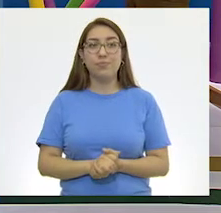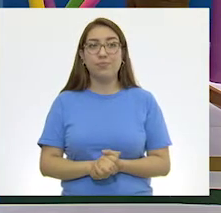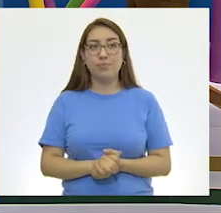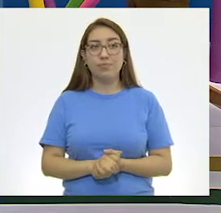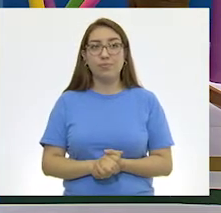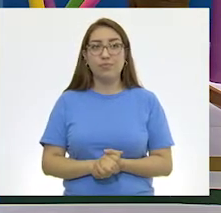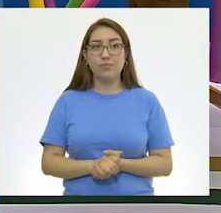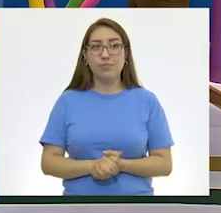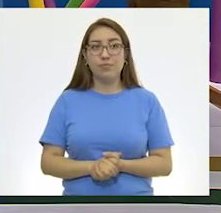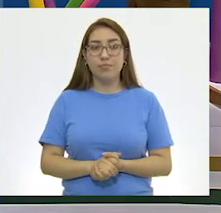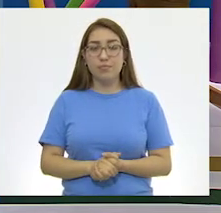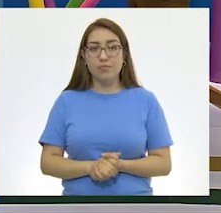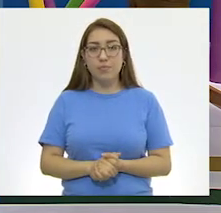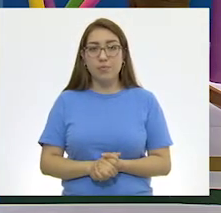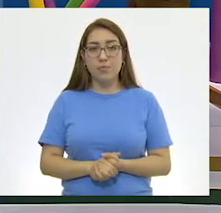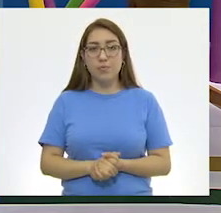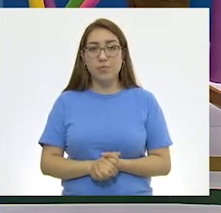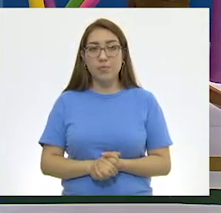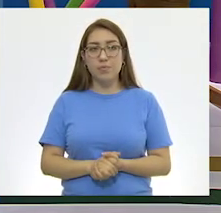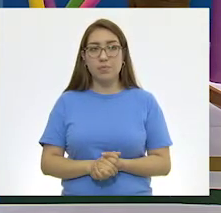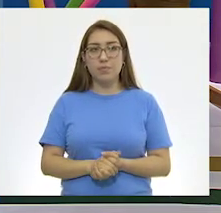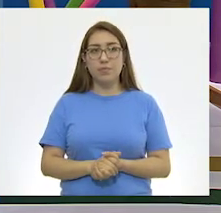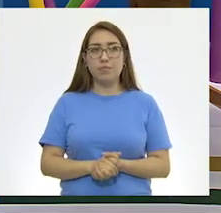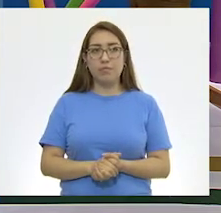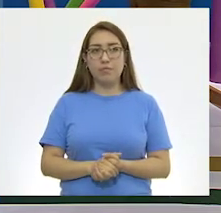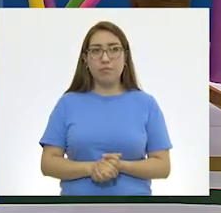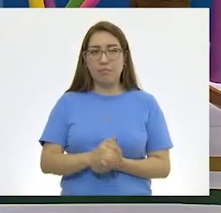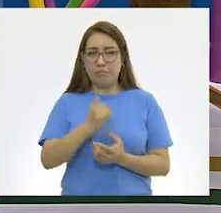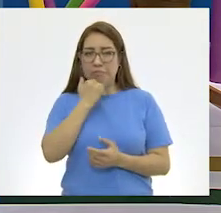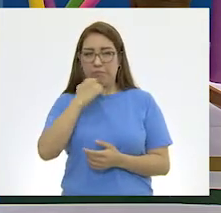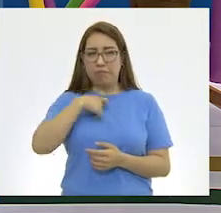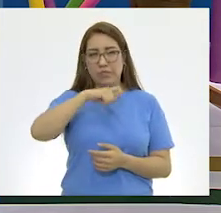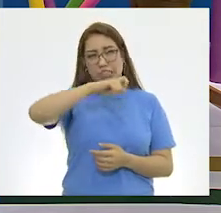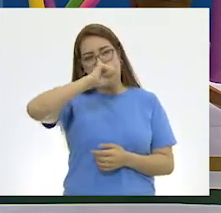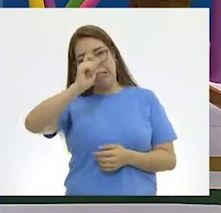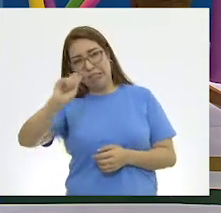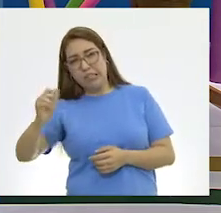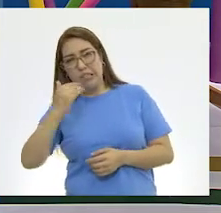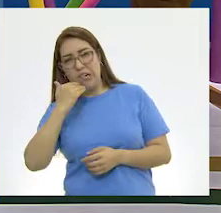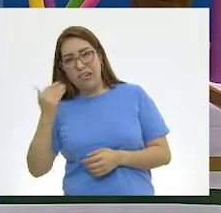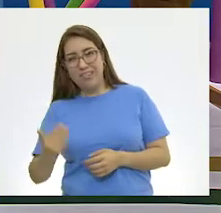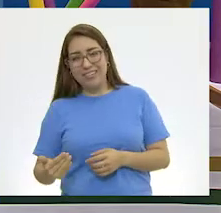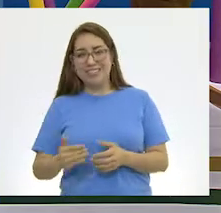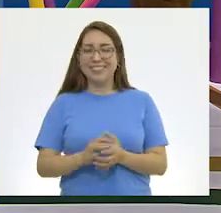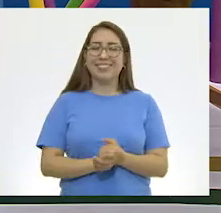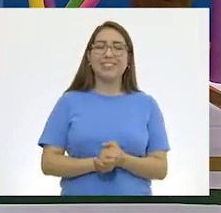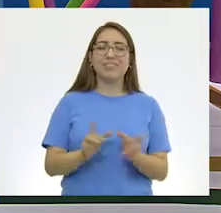Ya me fui. Ya me fui derecha o chiquita, ¿verdad? Sexual. No, y la otra.